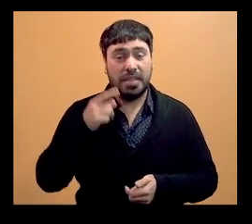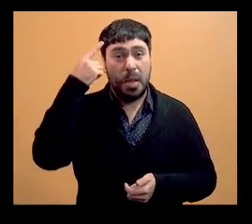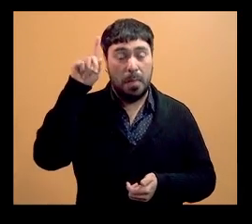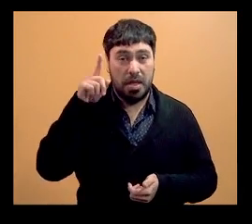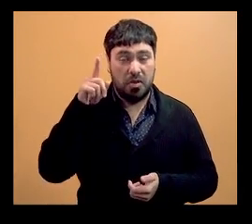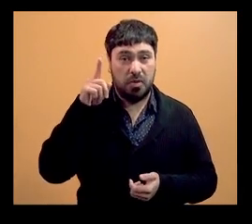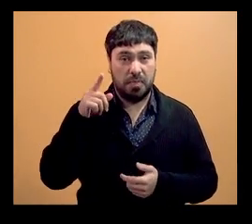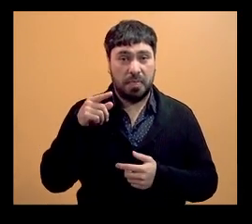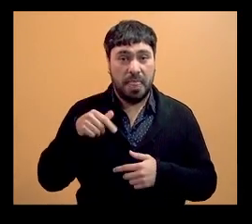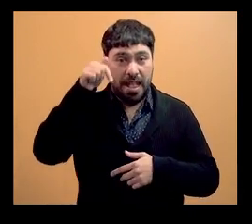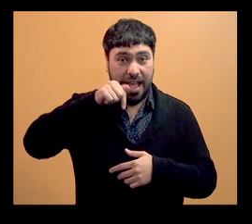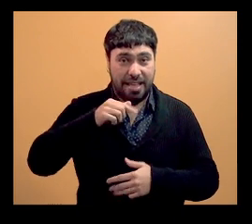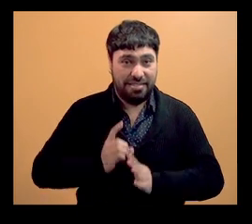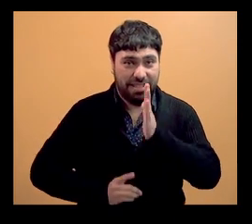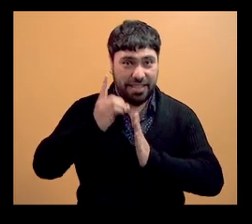traído